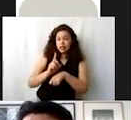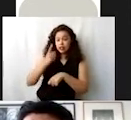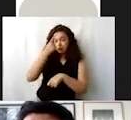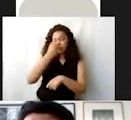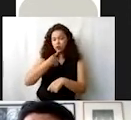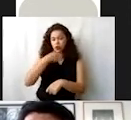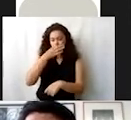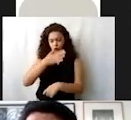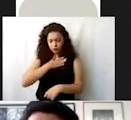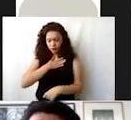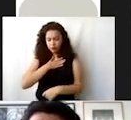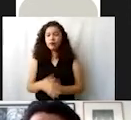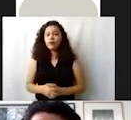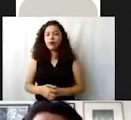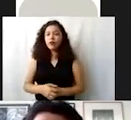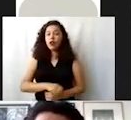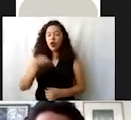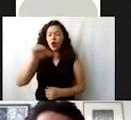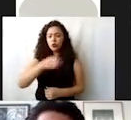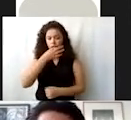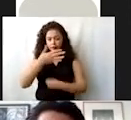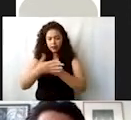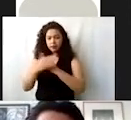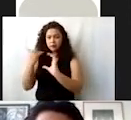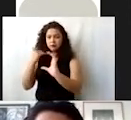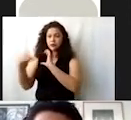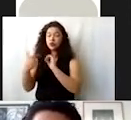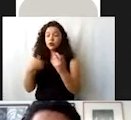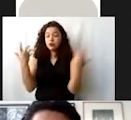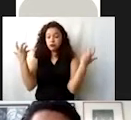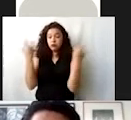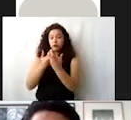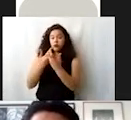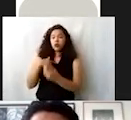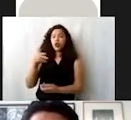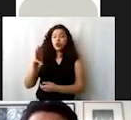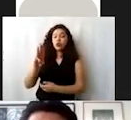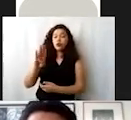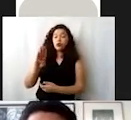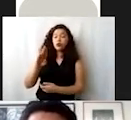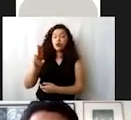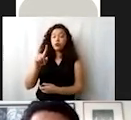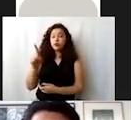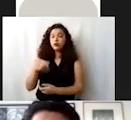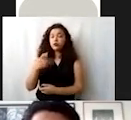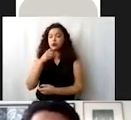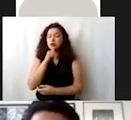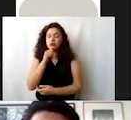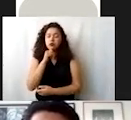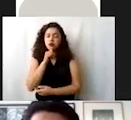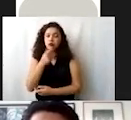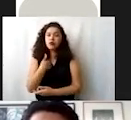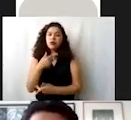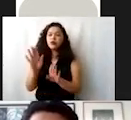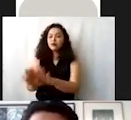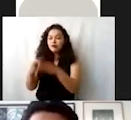Hoy lo recibí, hoy me notificaron, todavía no me doy cuenta, no he abierto mi buzón. ¿Qué pasa si no lo